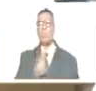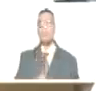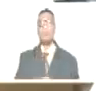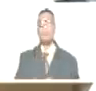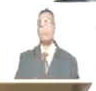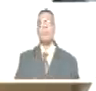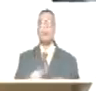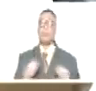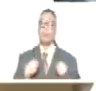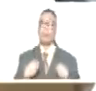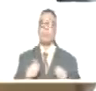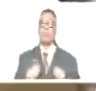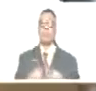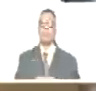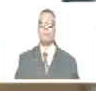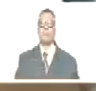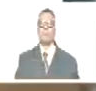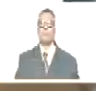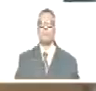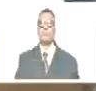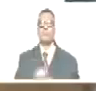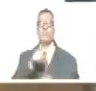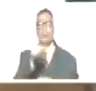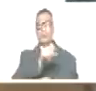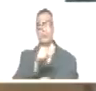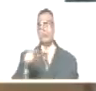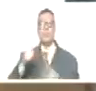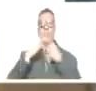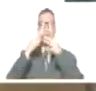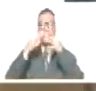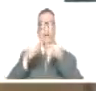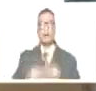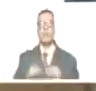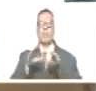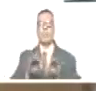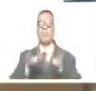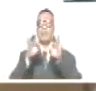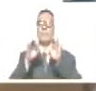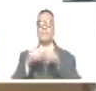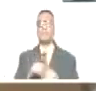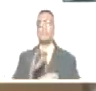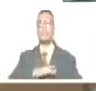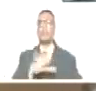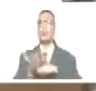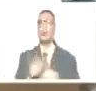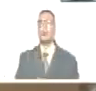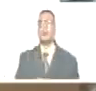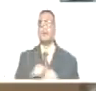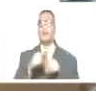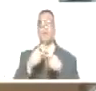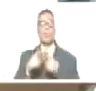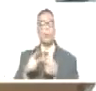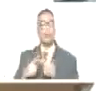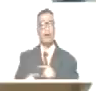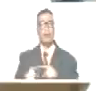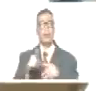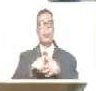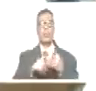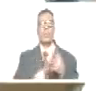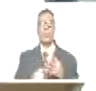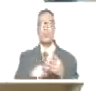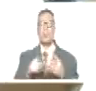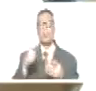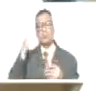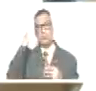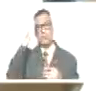vivencias con estas personas realmente especiales. Porque ser diferente es algo común, es algo